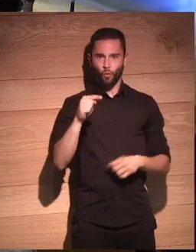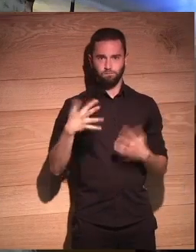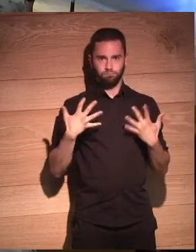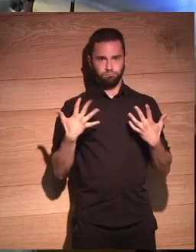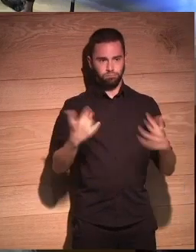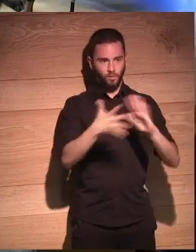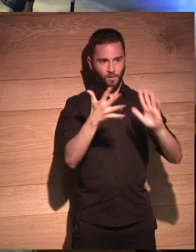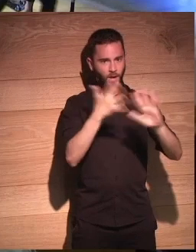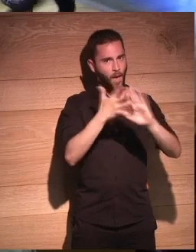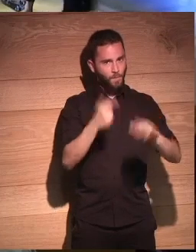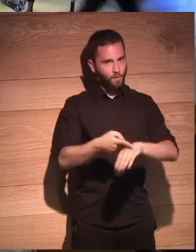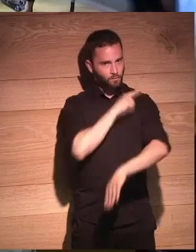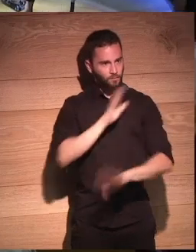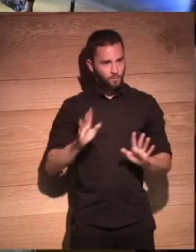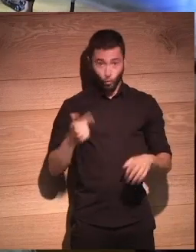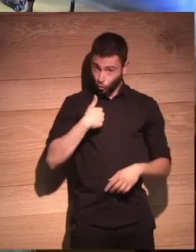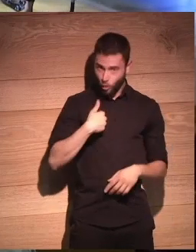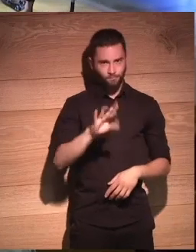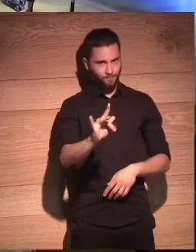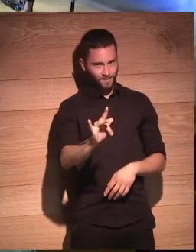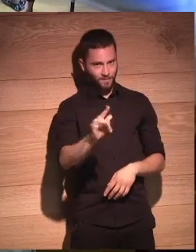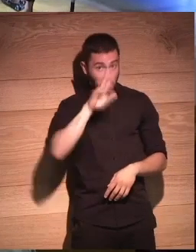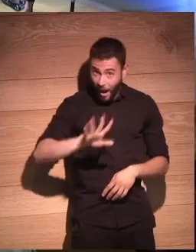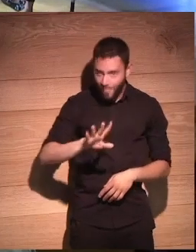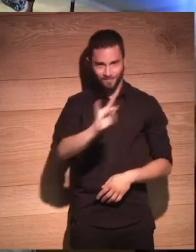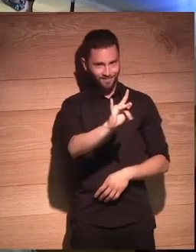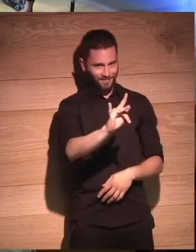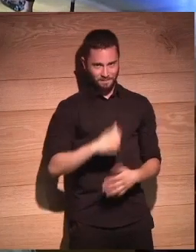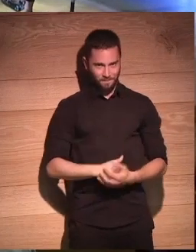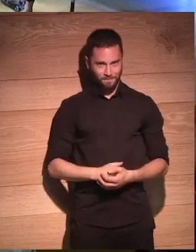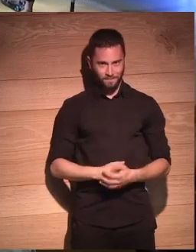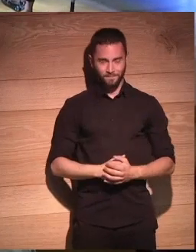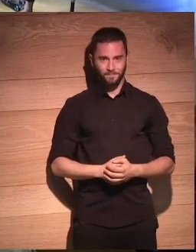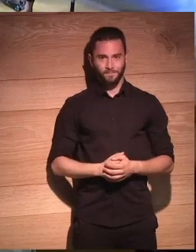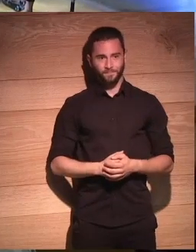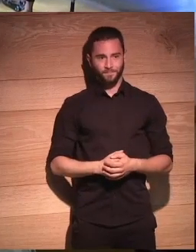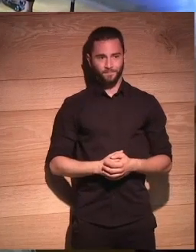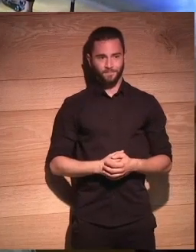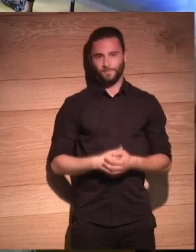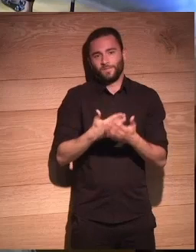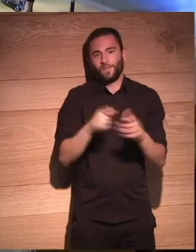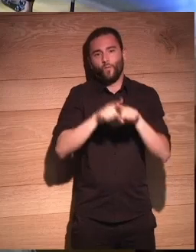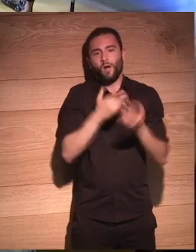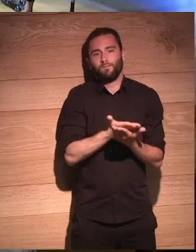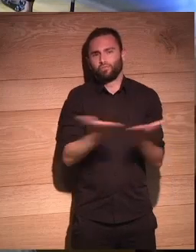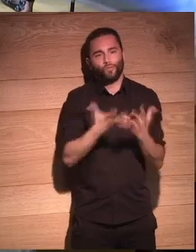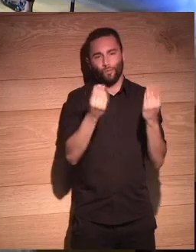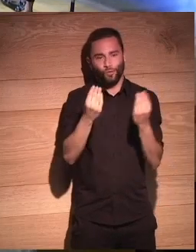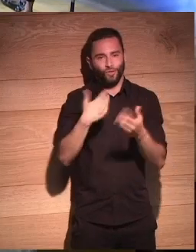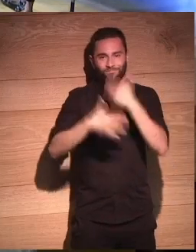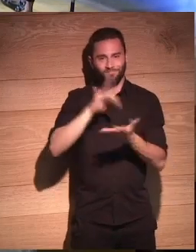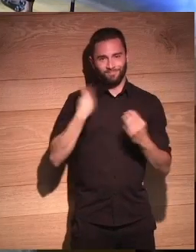¿no? ¿Yo? Sí. ¿Te parece? Sí, me parece. Como muchos, nos ha